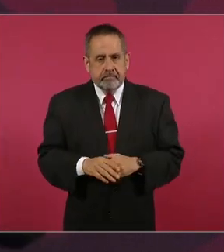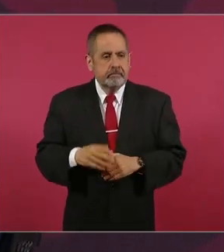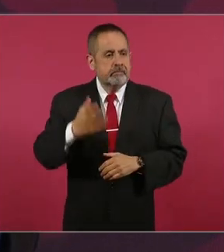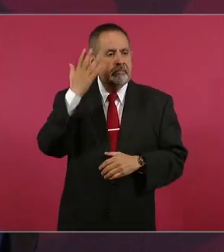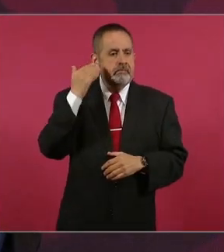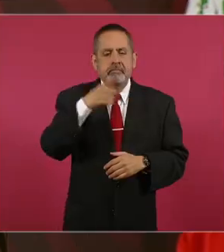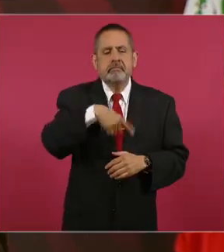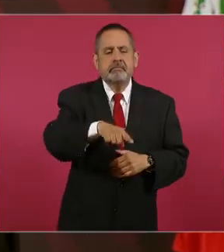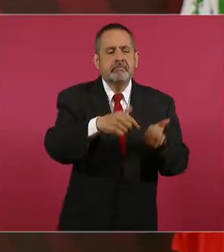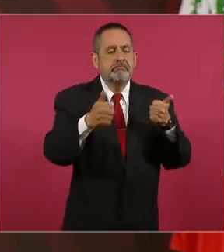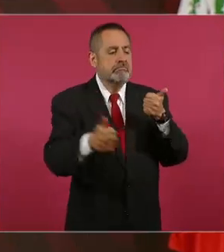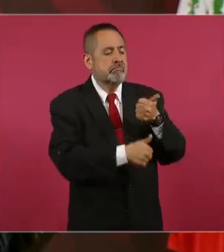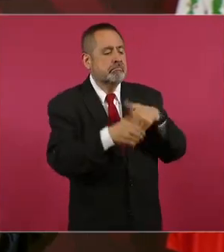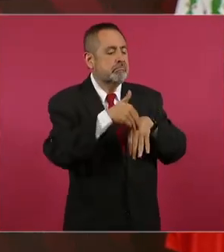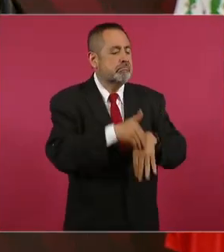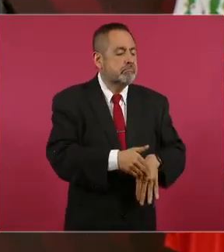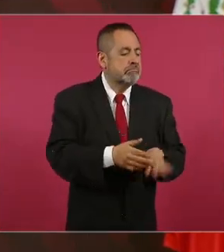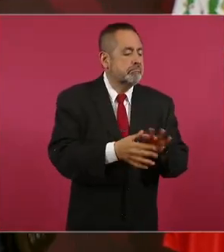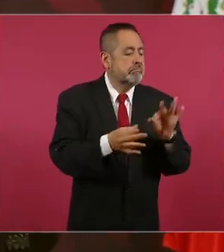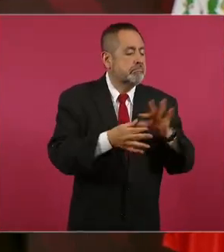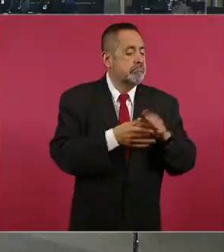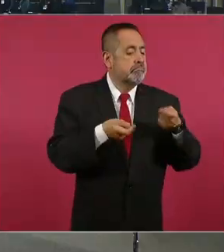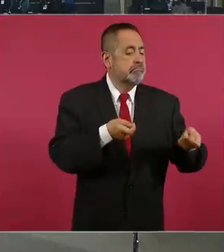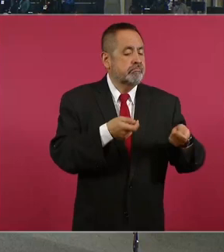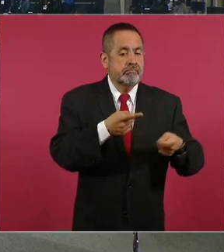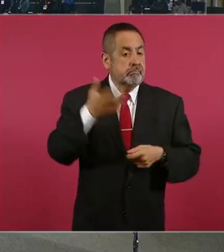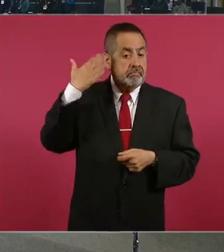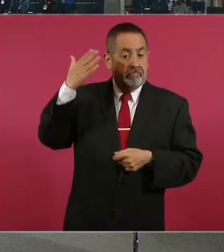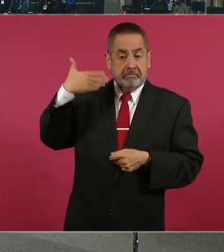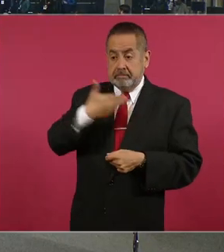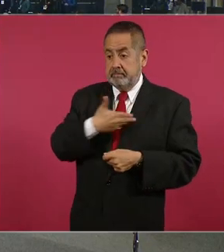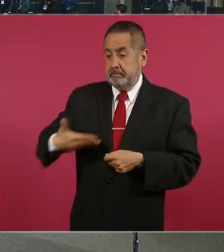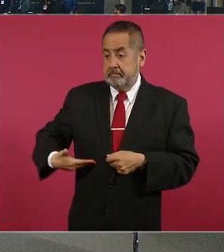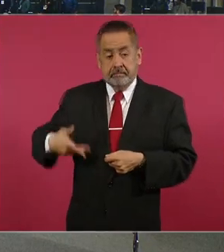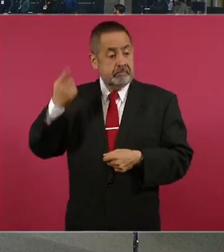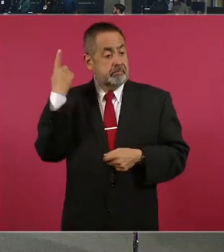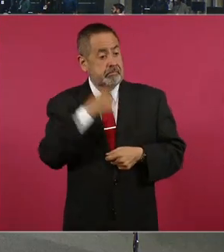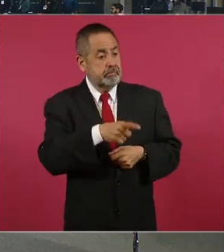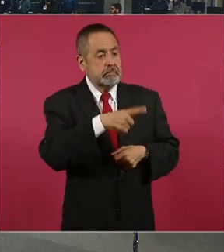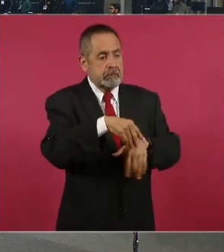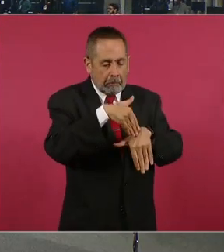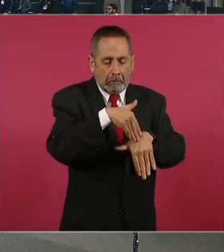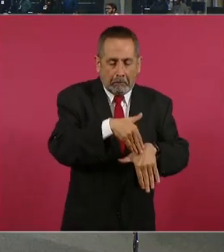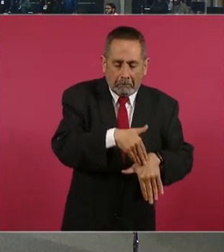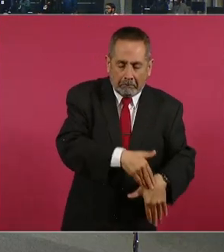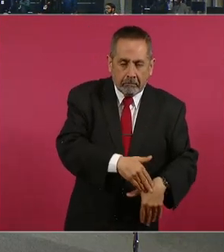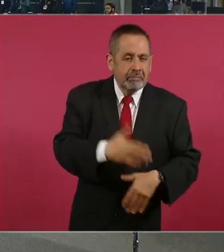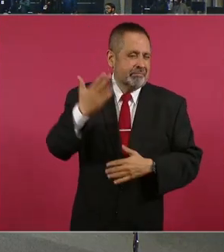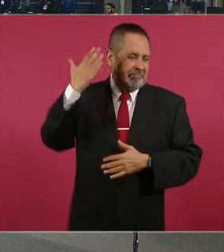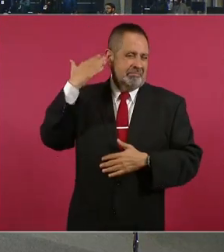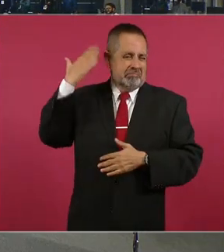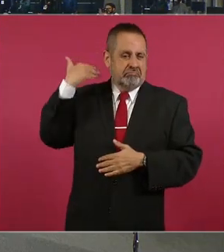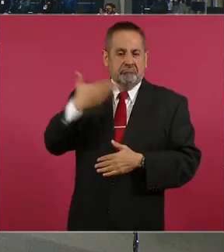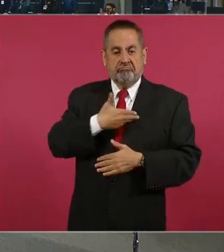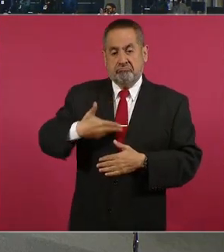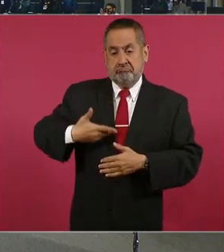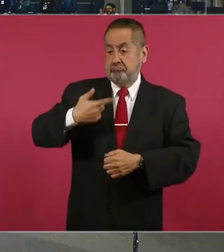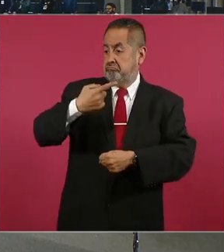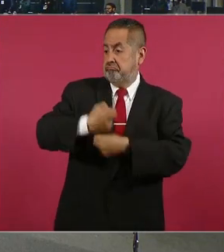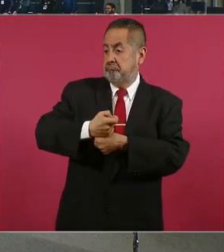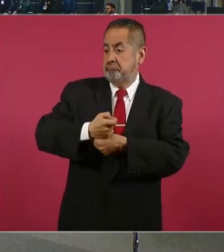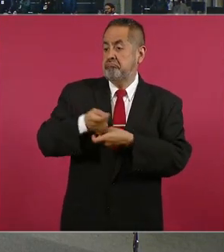no, era un apéndice del Ejecutivo. Antes el poder de los poderes era el Ejecutivo, ahora ya